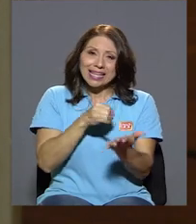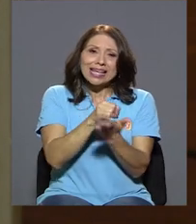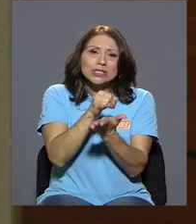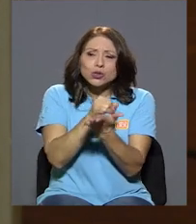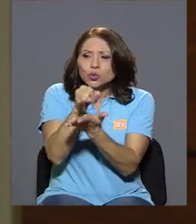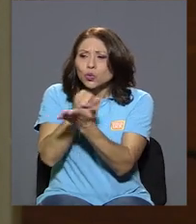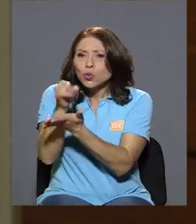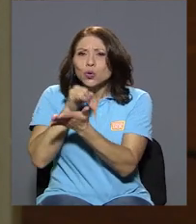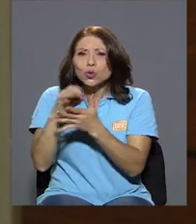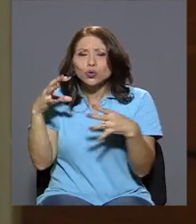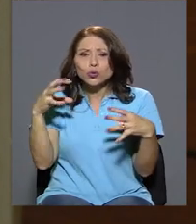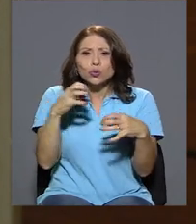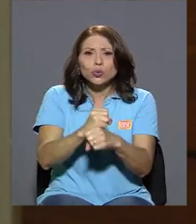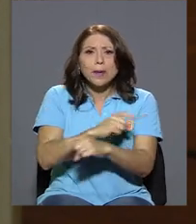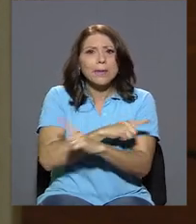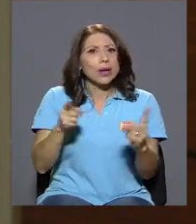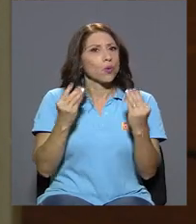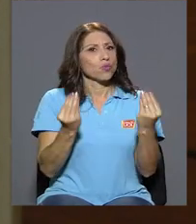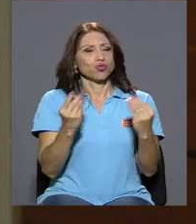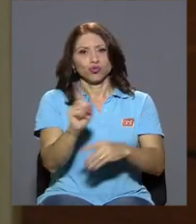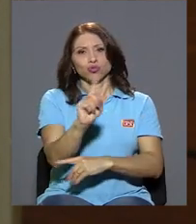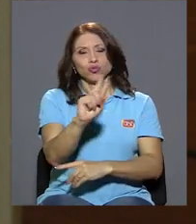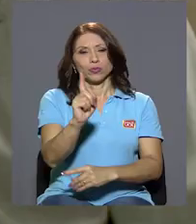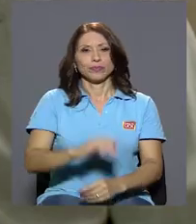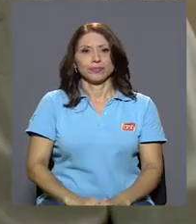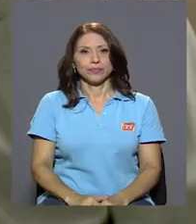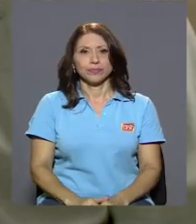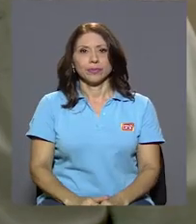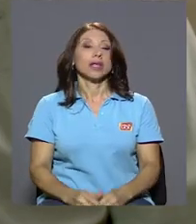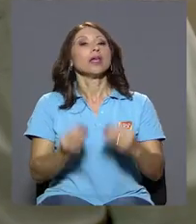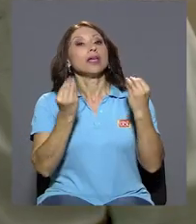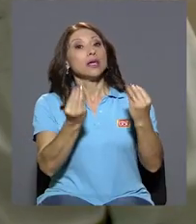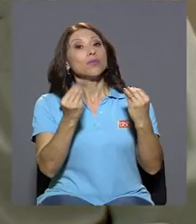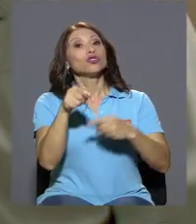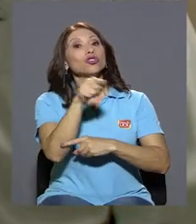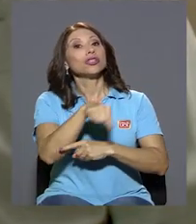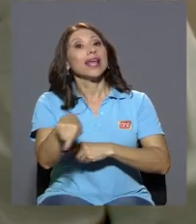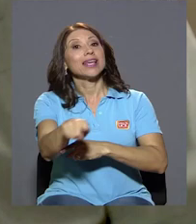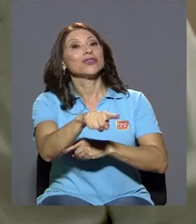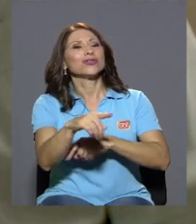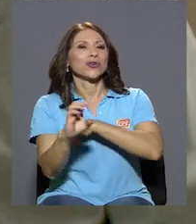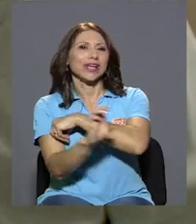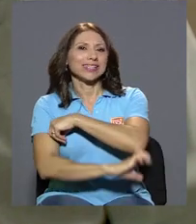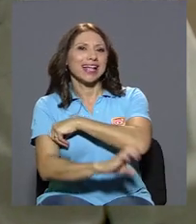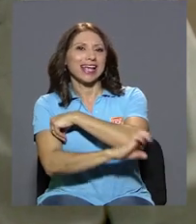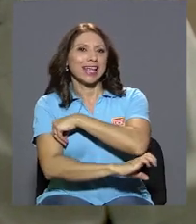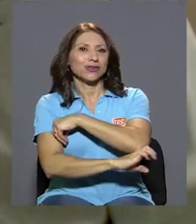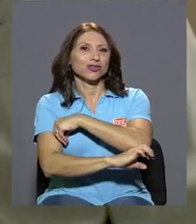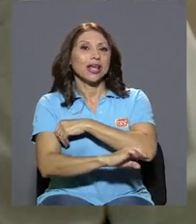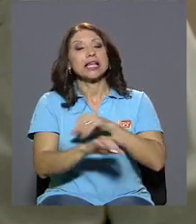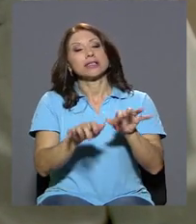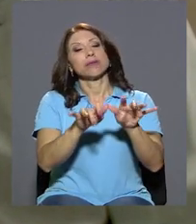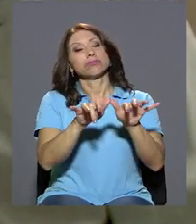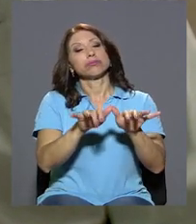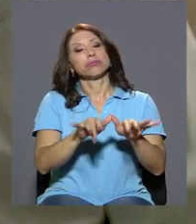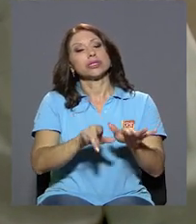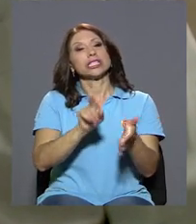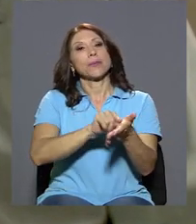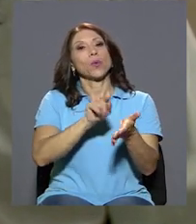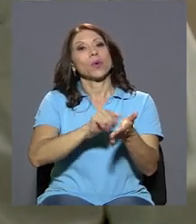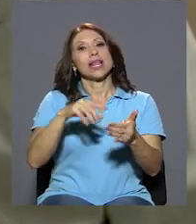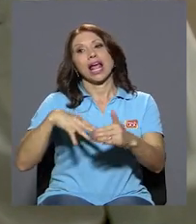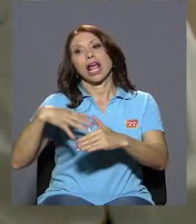pero no son no son muchos y muchos de ellos son extranjeros se publican afuera y